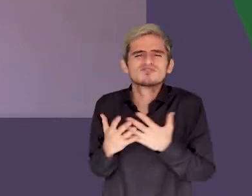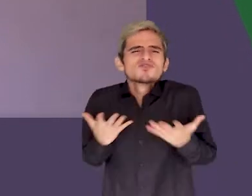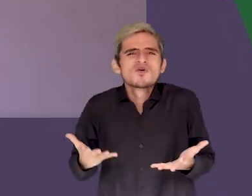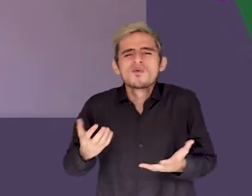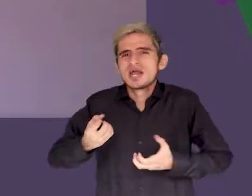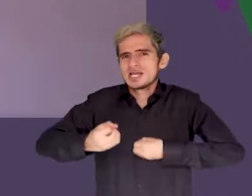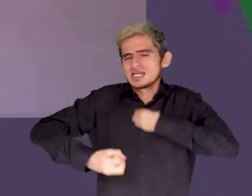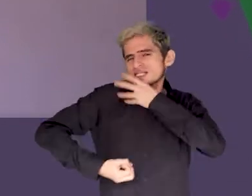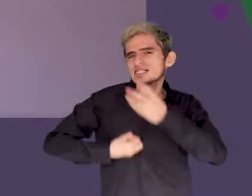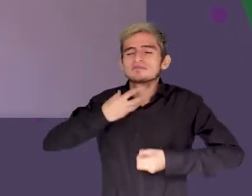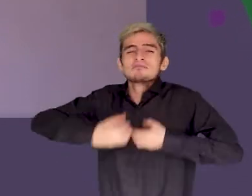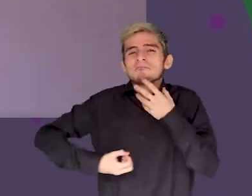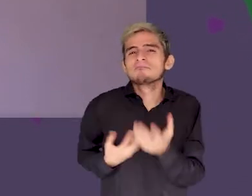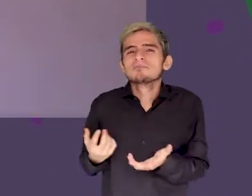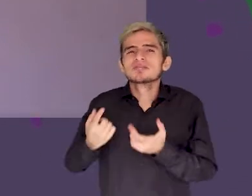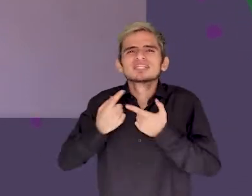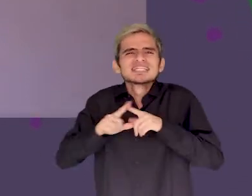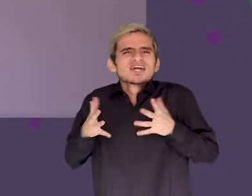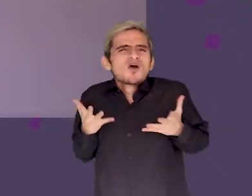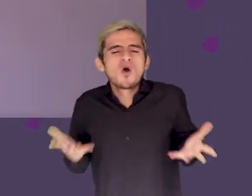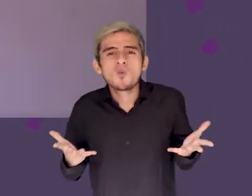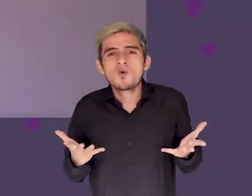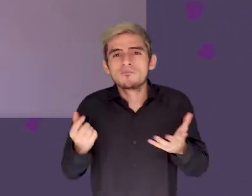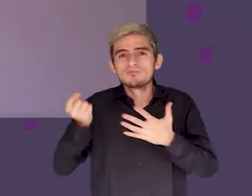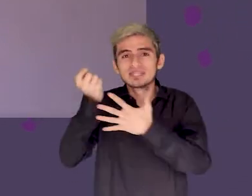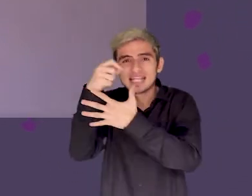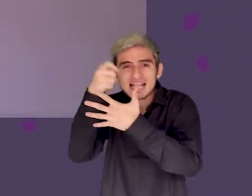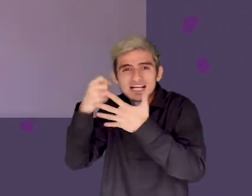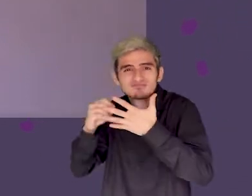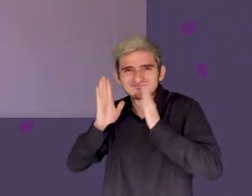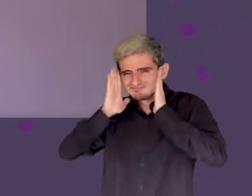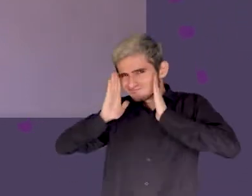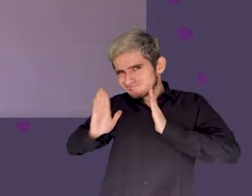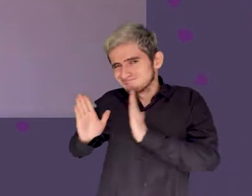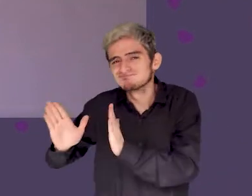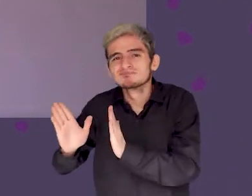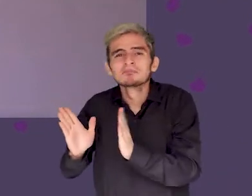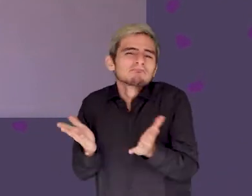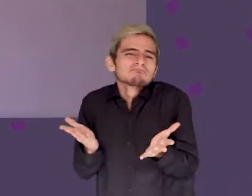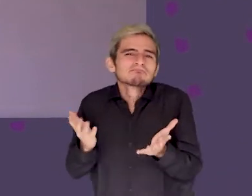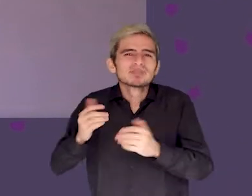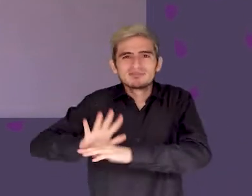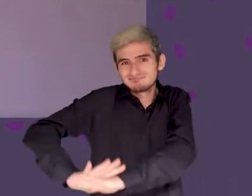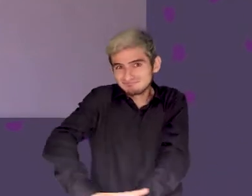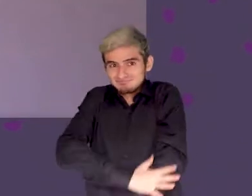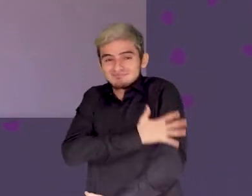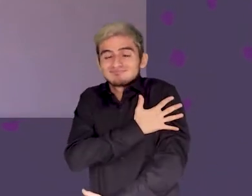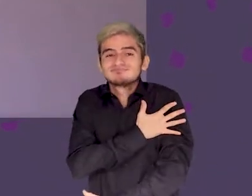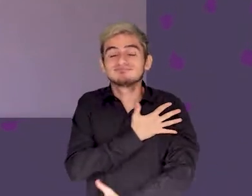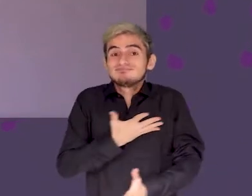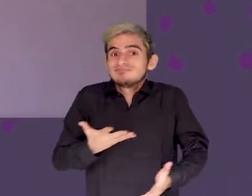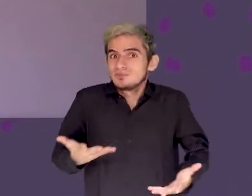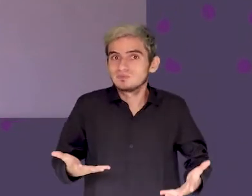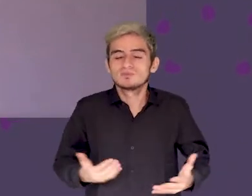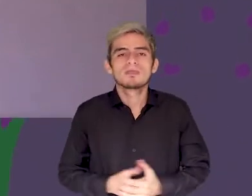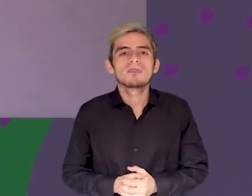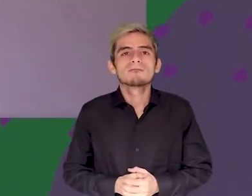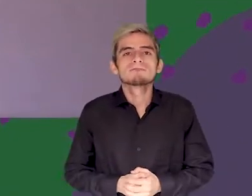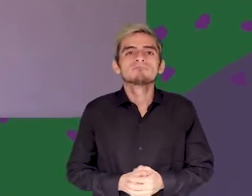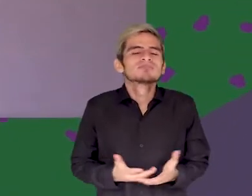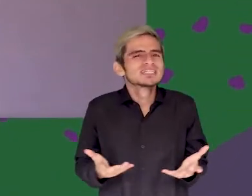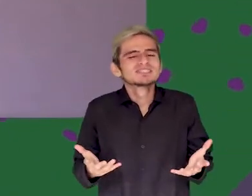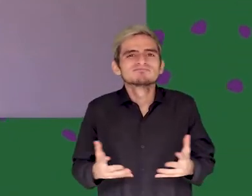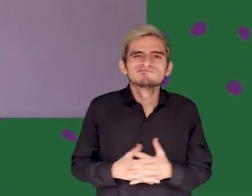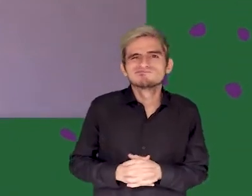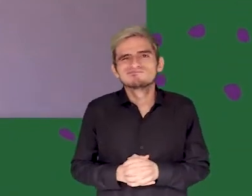más intuitivo, más como a mirar el detalle, más sensible, más que